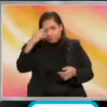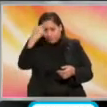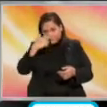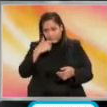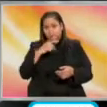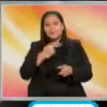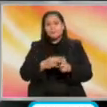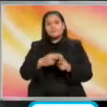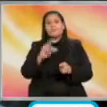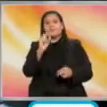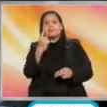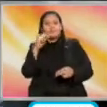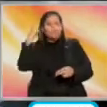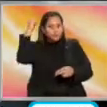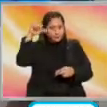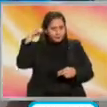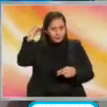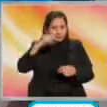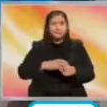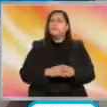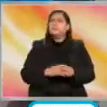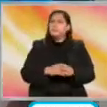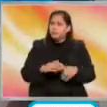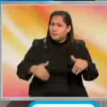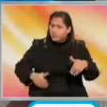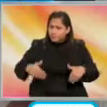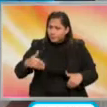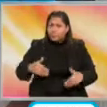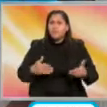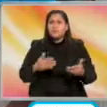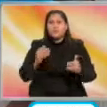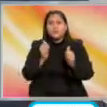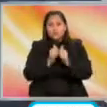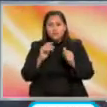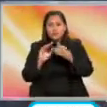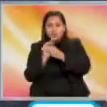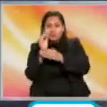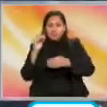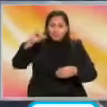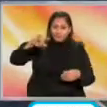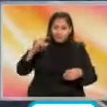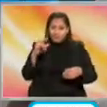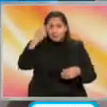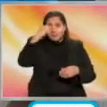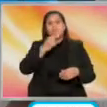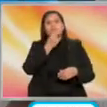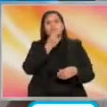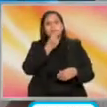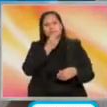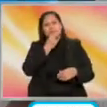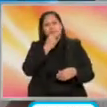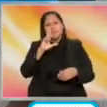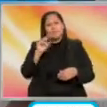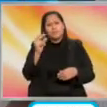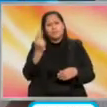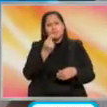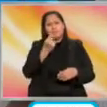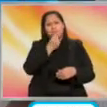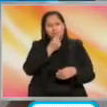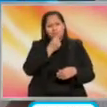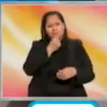estar hasta el 21 de abril. Ok, entonces es una obra de teatro con títeres, ¿Con pero no títeres? para niños. Exacto. No necesariamente dirigida a